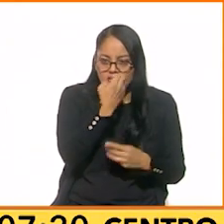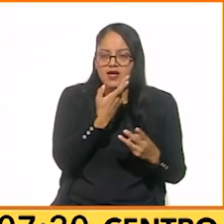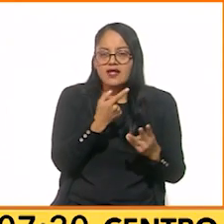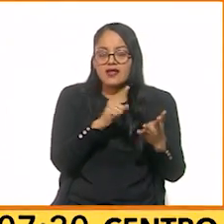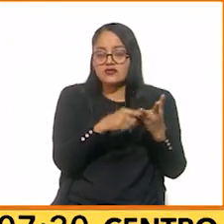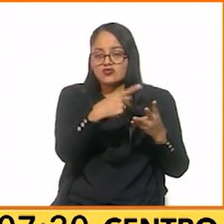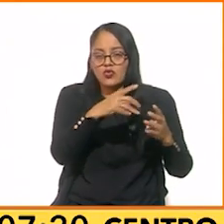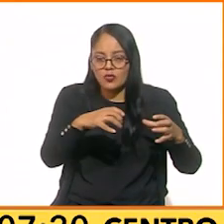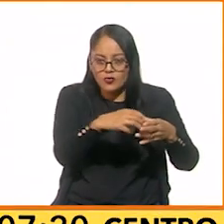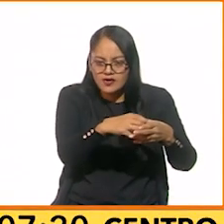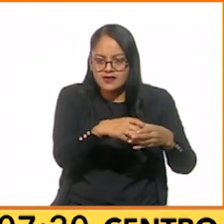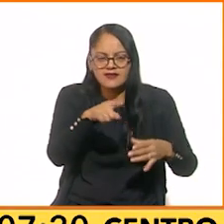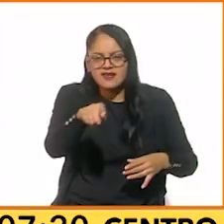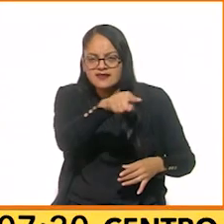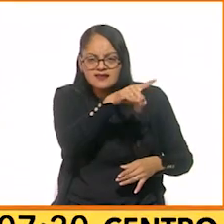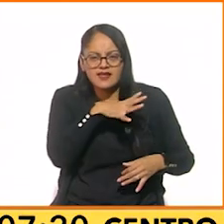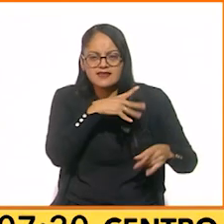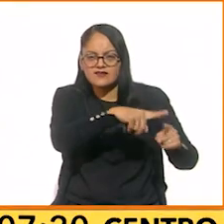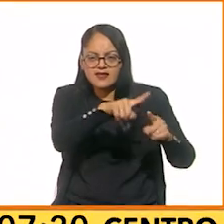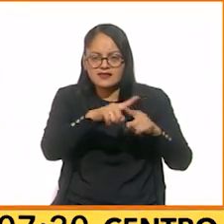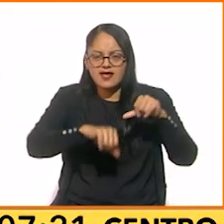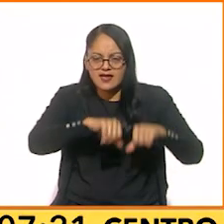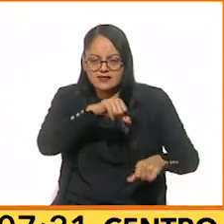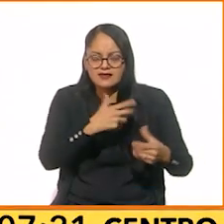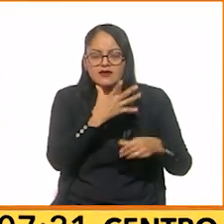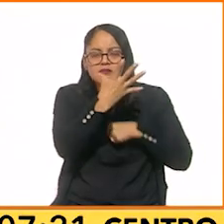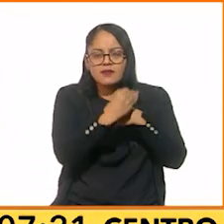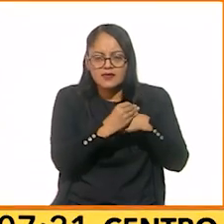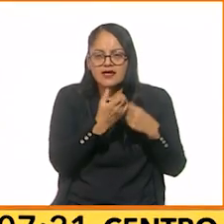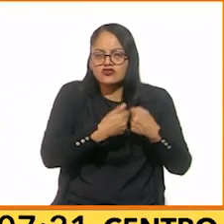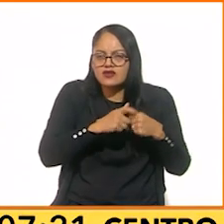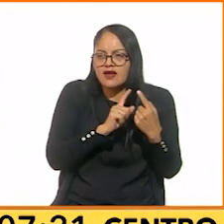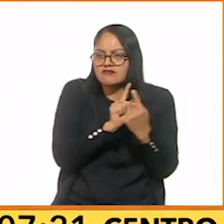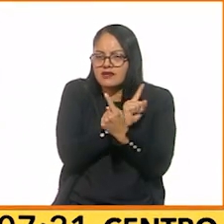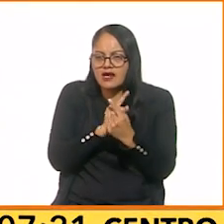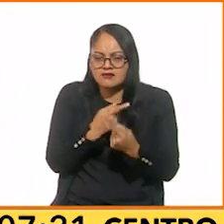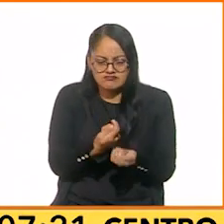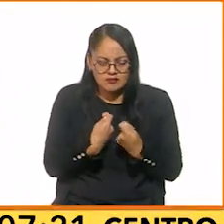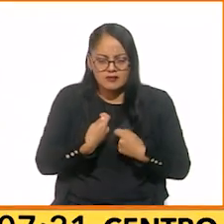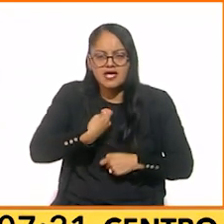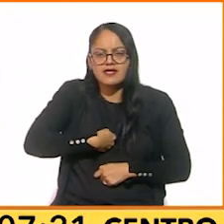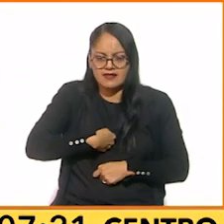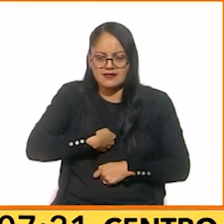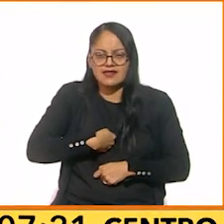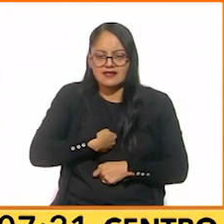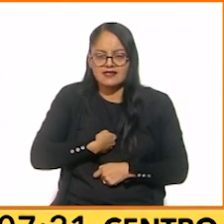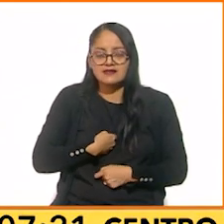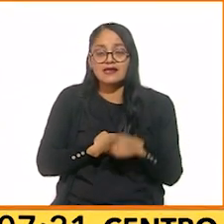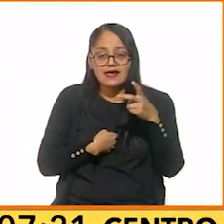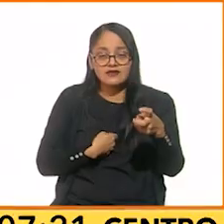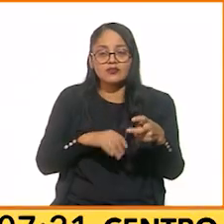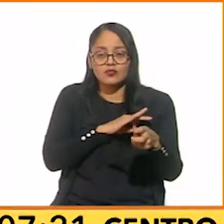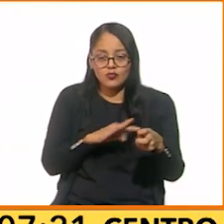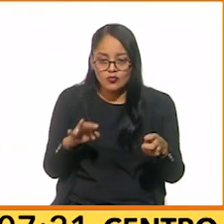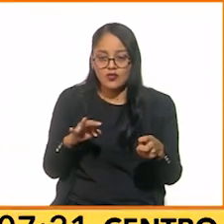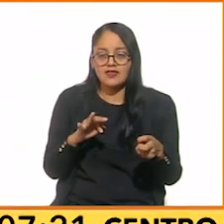su comunidad, cualquier actividad que les permita socializar, encontrar identidad y pertenencia, tienen la posibilidad